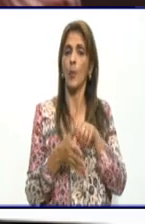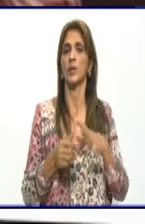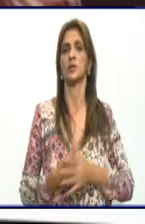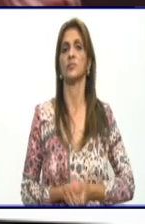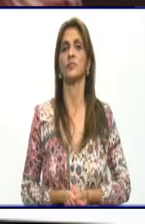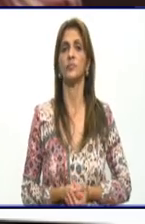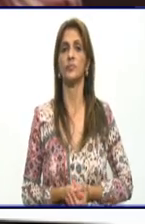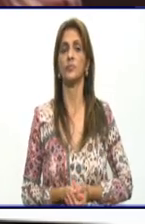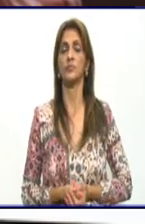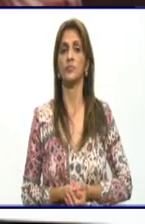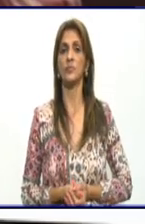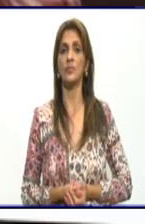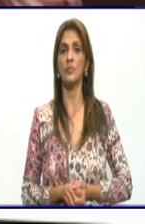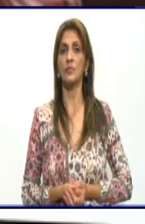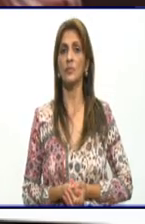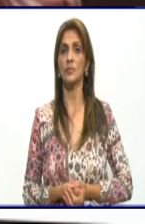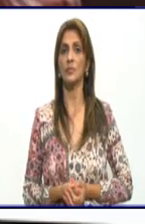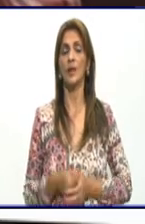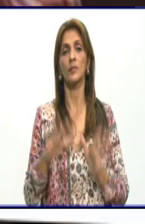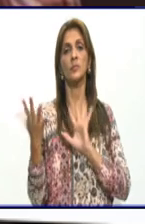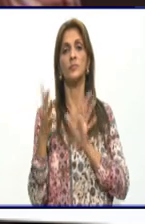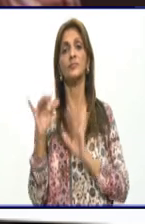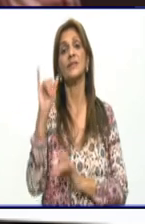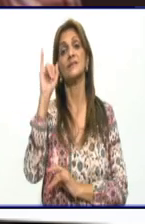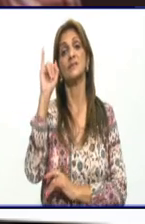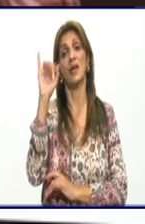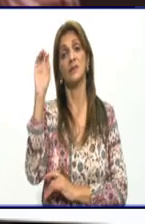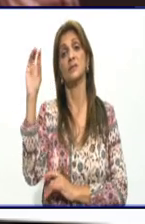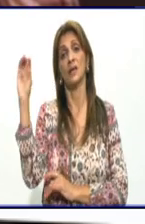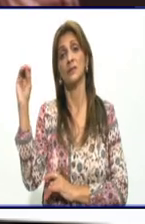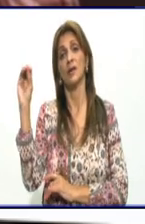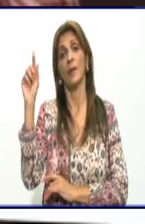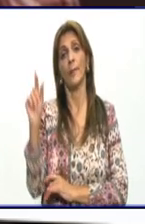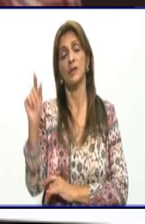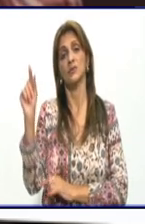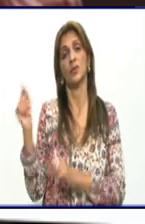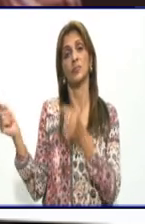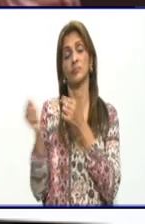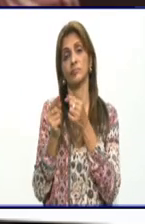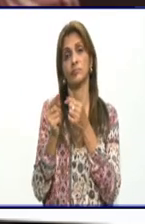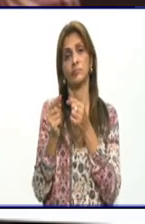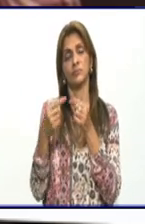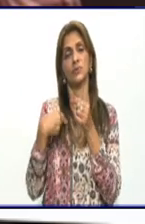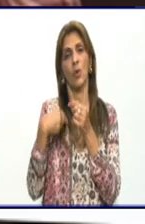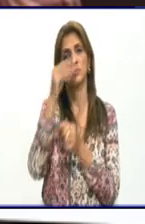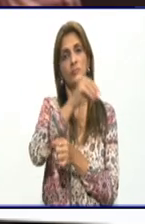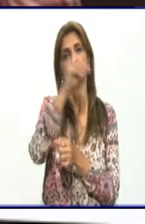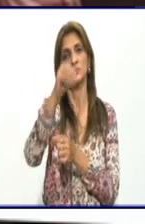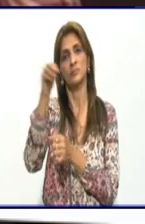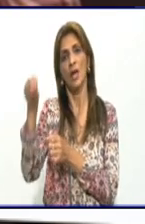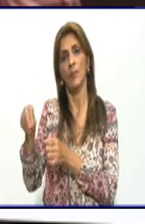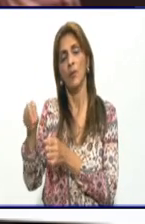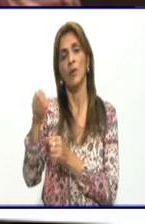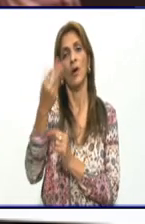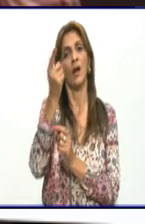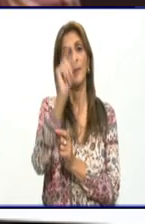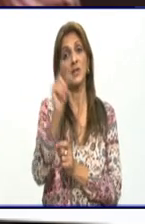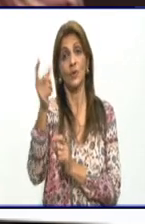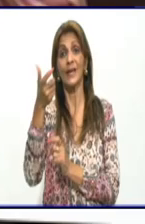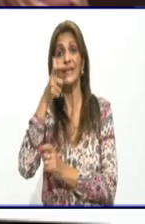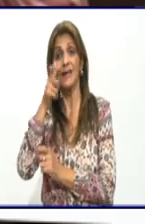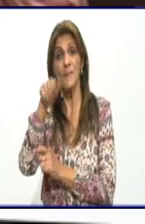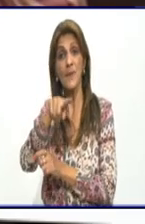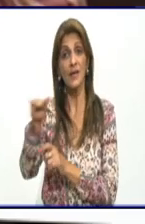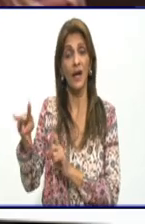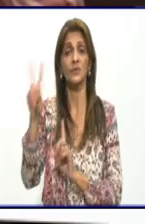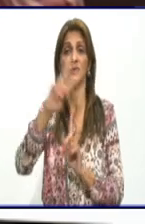más, son 600 personas y hay que mirarlo así. Yo los convido a los televidentes que están a esta hora con nosotros a que lo